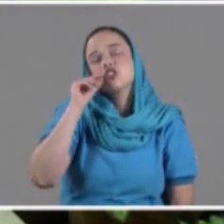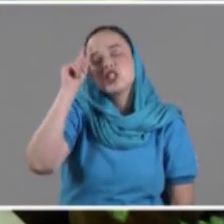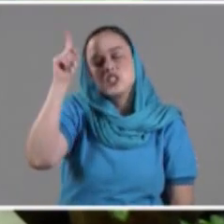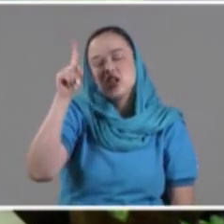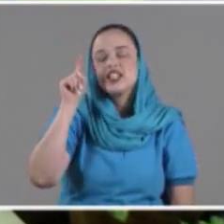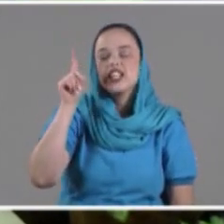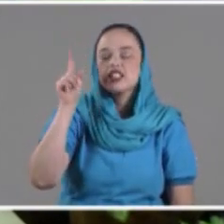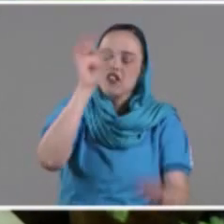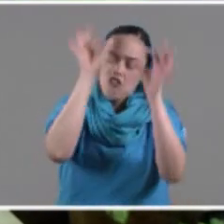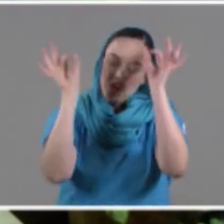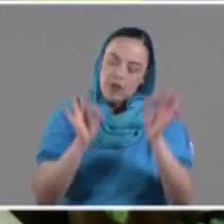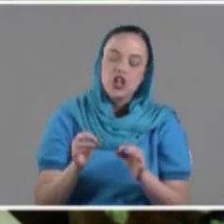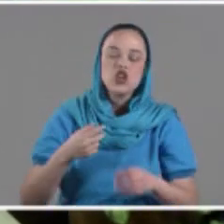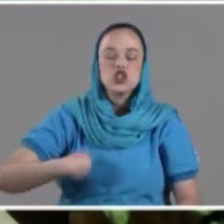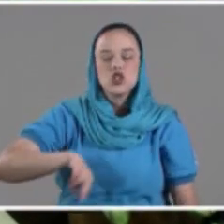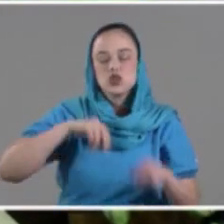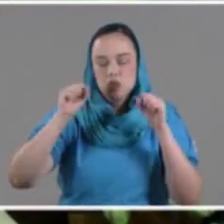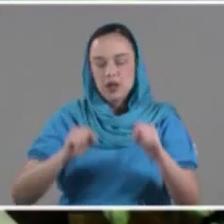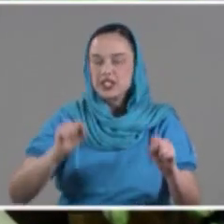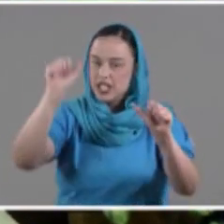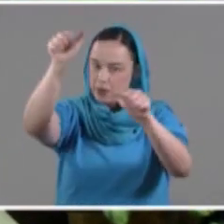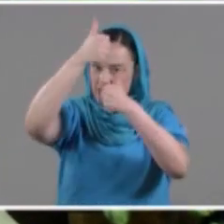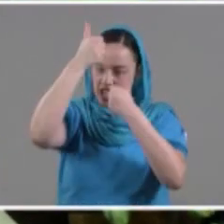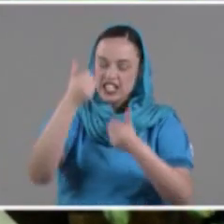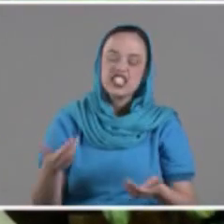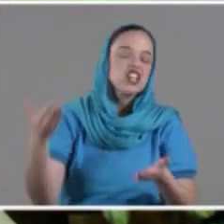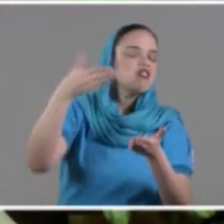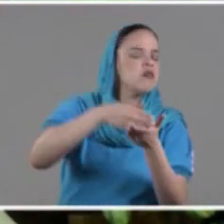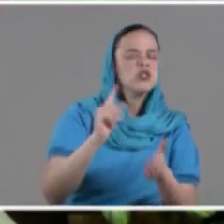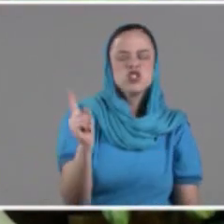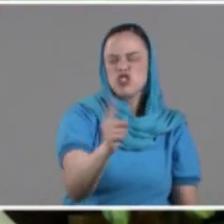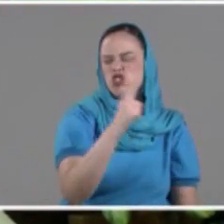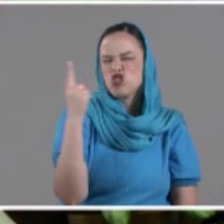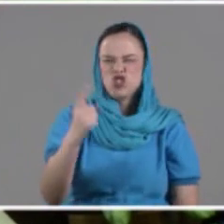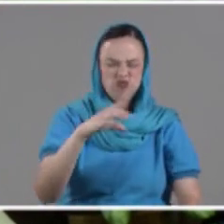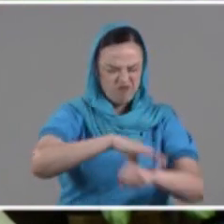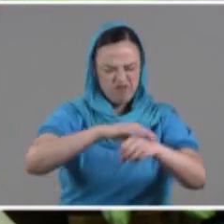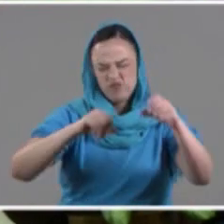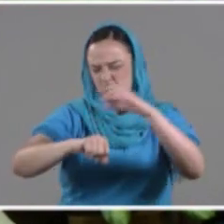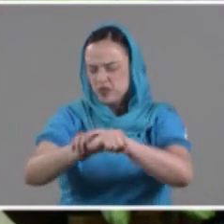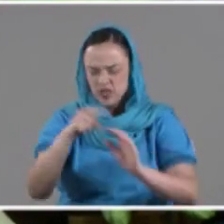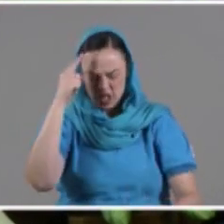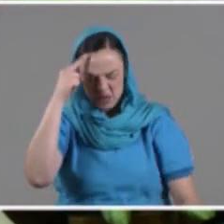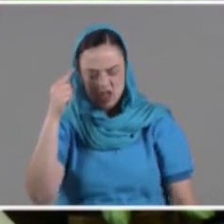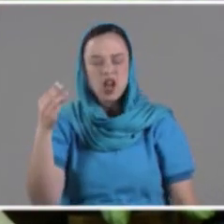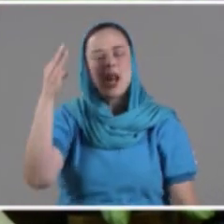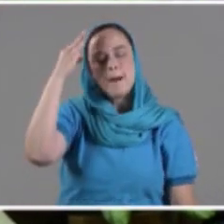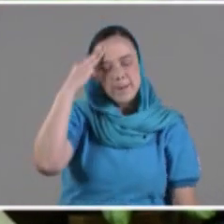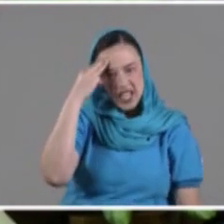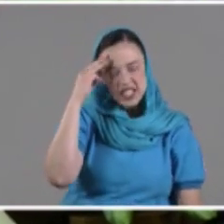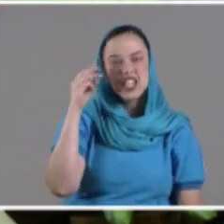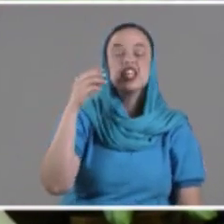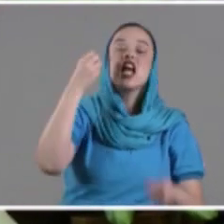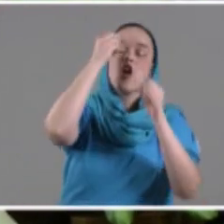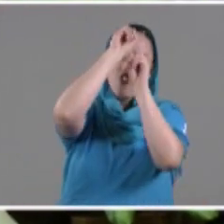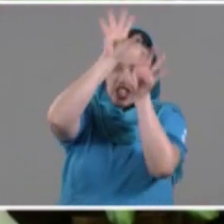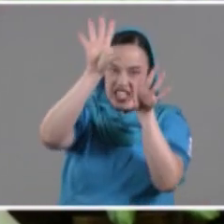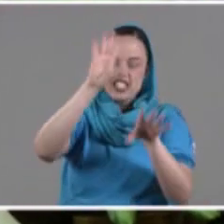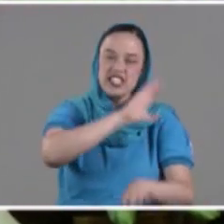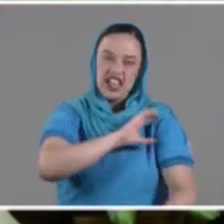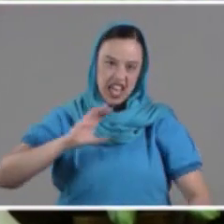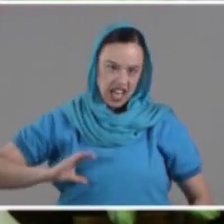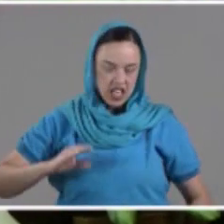arrepentirnos llevamos desde ya cautivo todo pensamiento a la mente y a la obediencia de Cristo